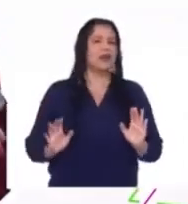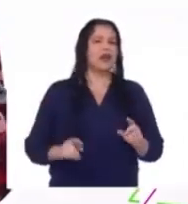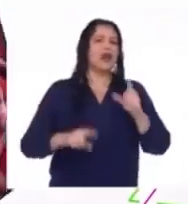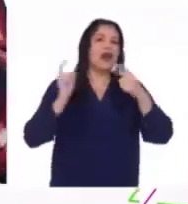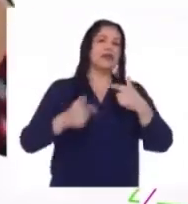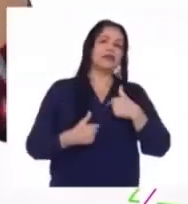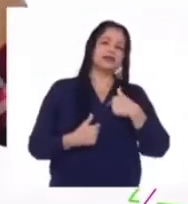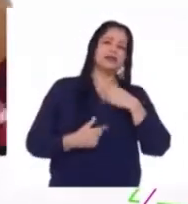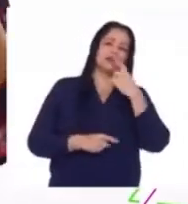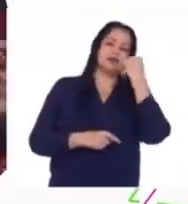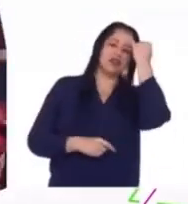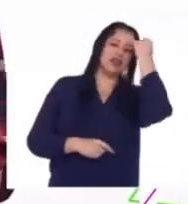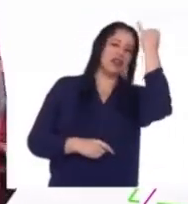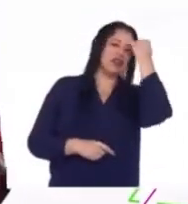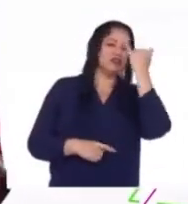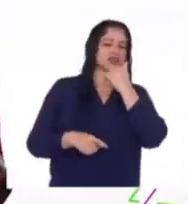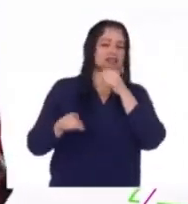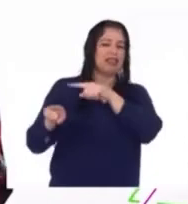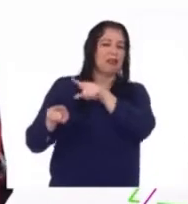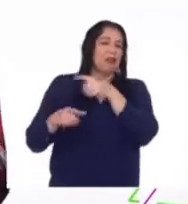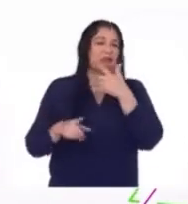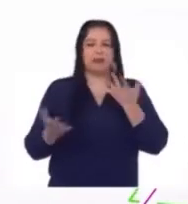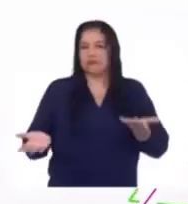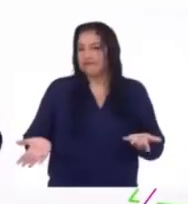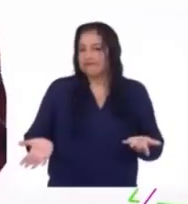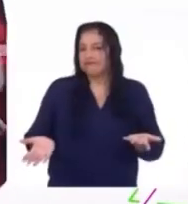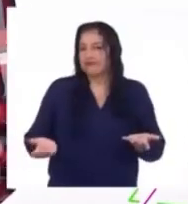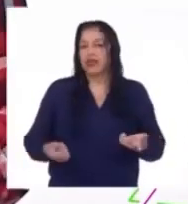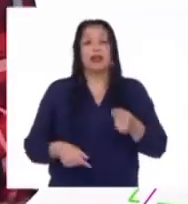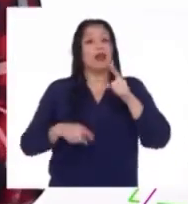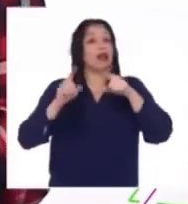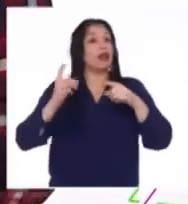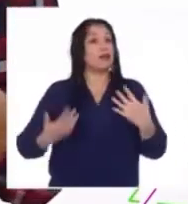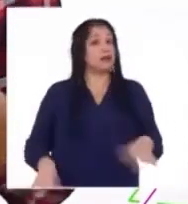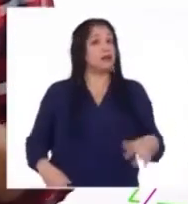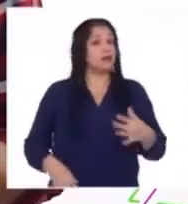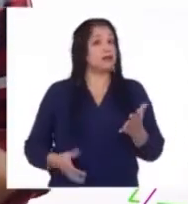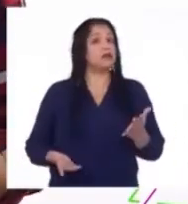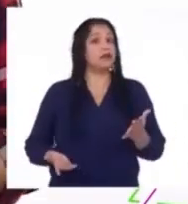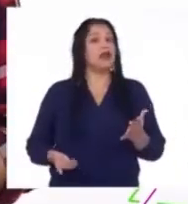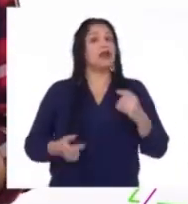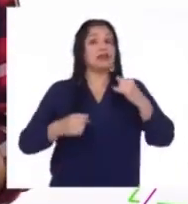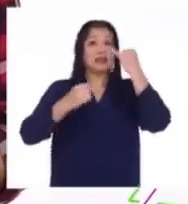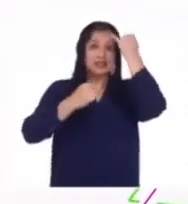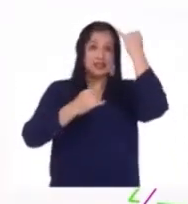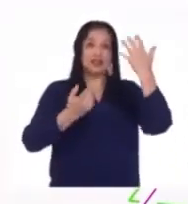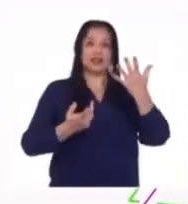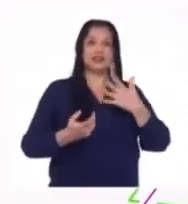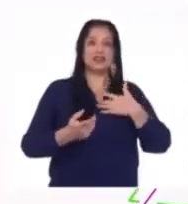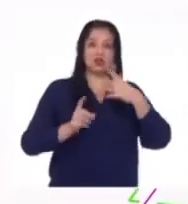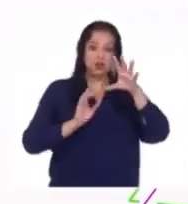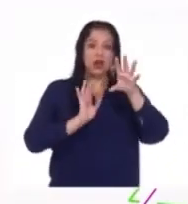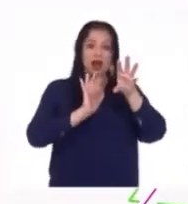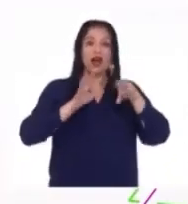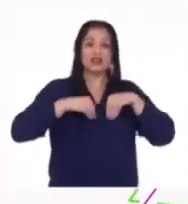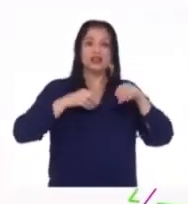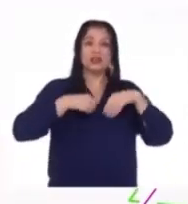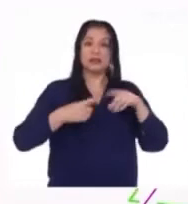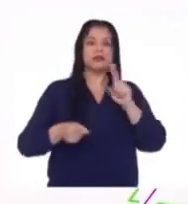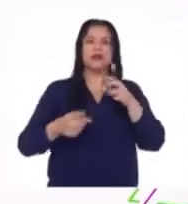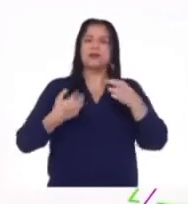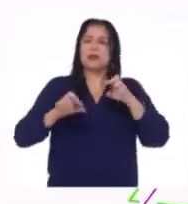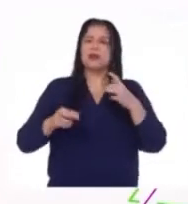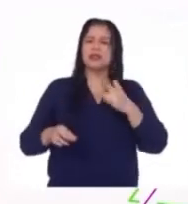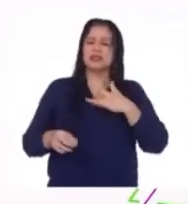tendemos a construirnos ideas acerca de ellos. Y llega un punto en el que estas ideas ya no nos permiten